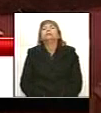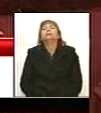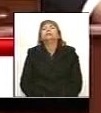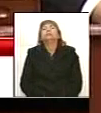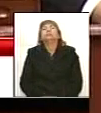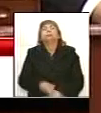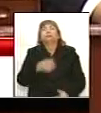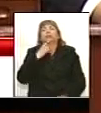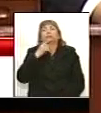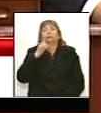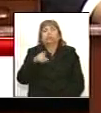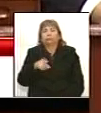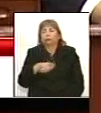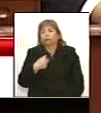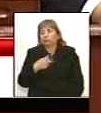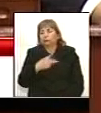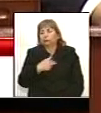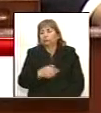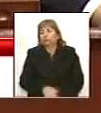estamos